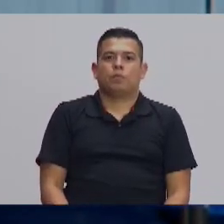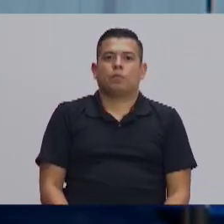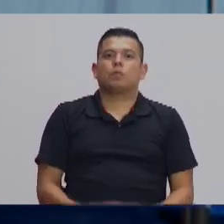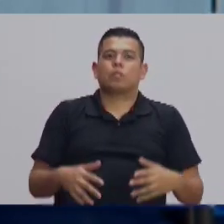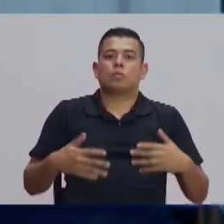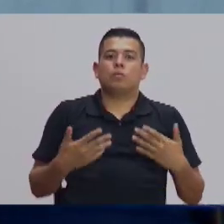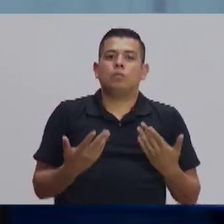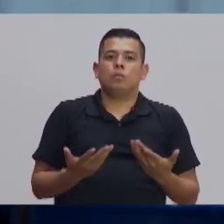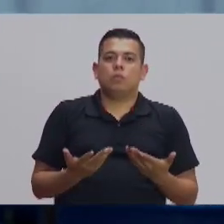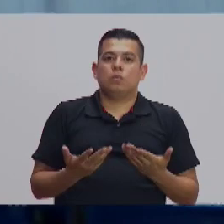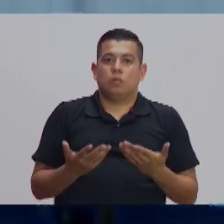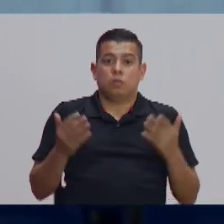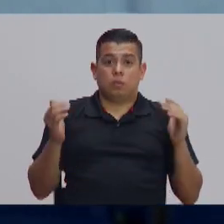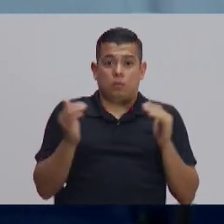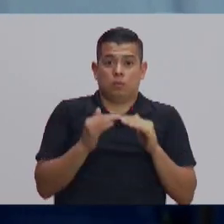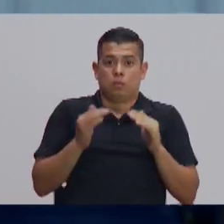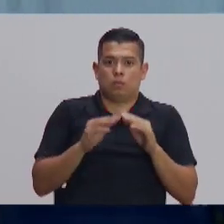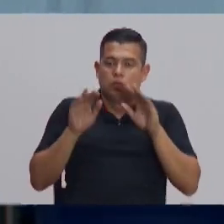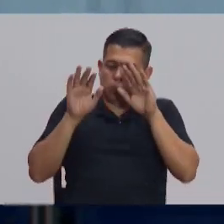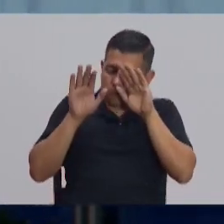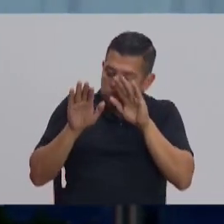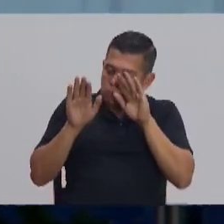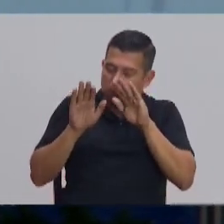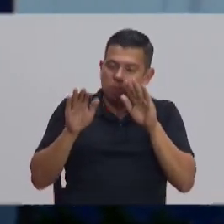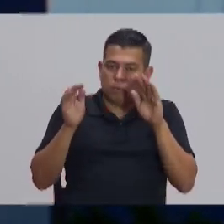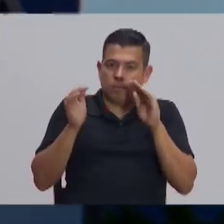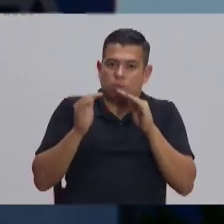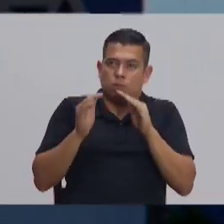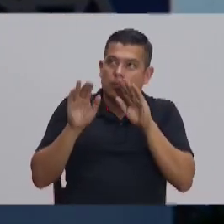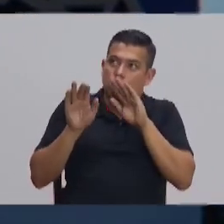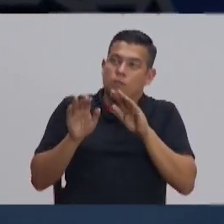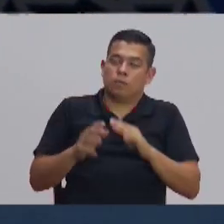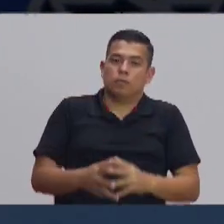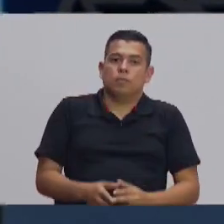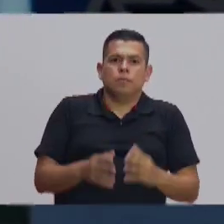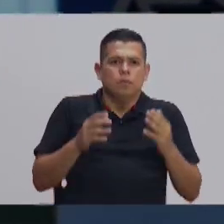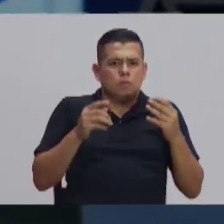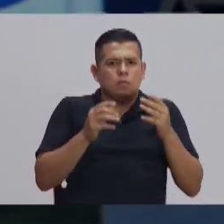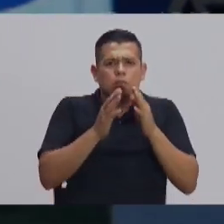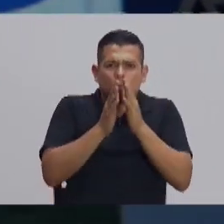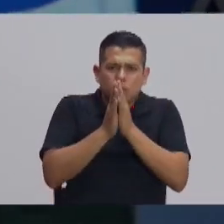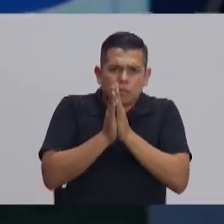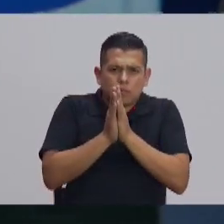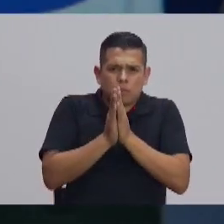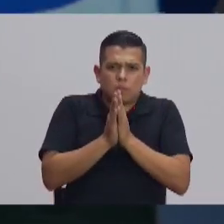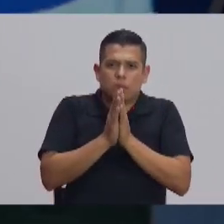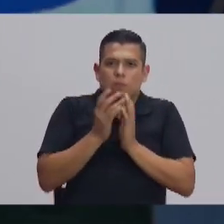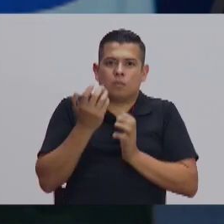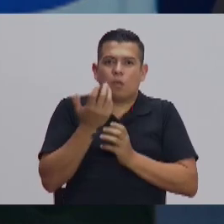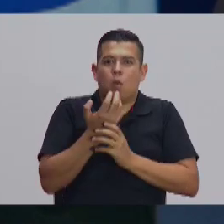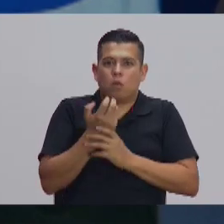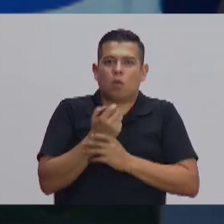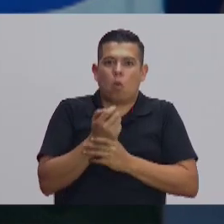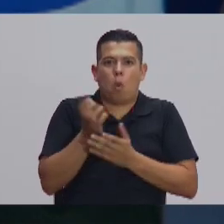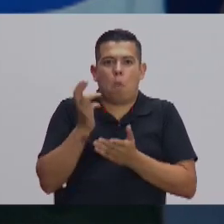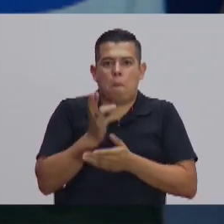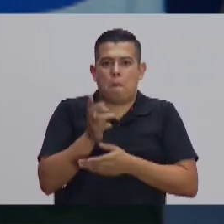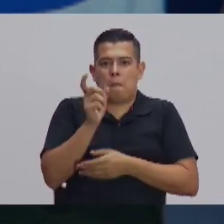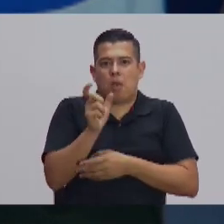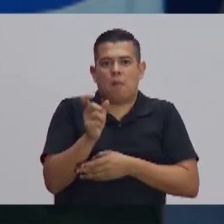sino para adorarle la oración nuestra se ha vuelto un rezo